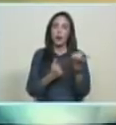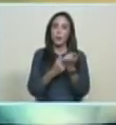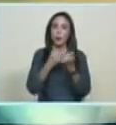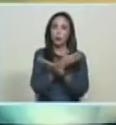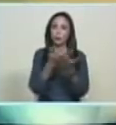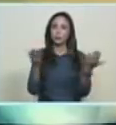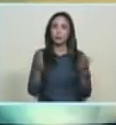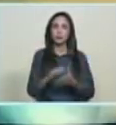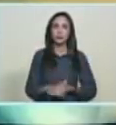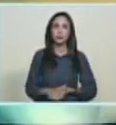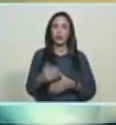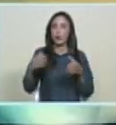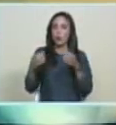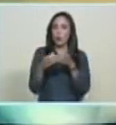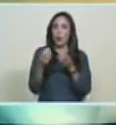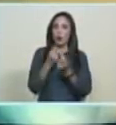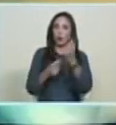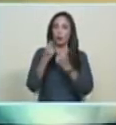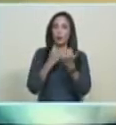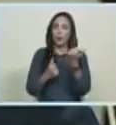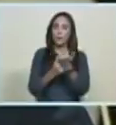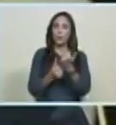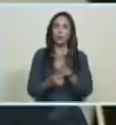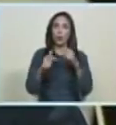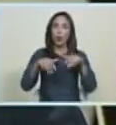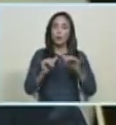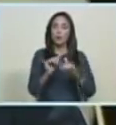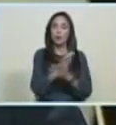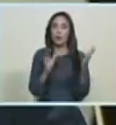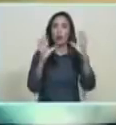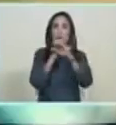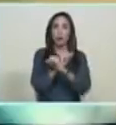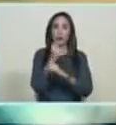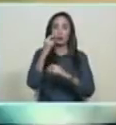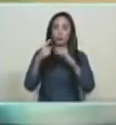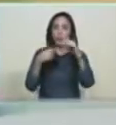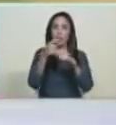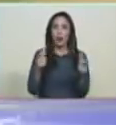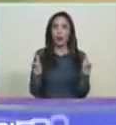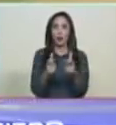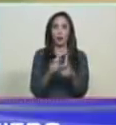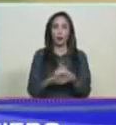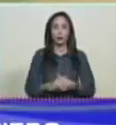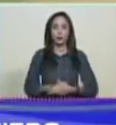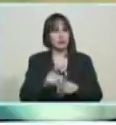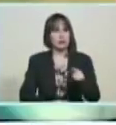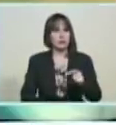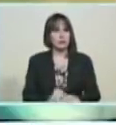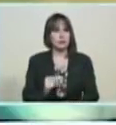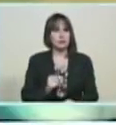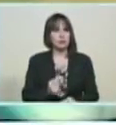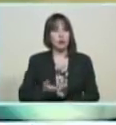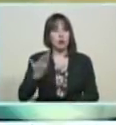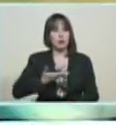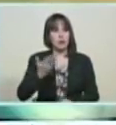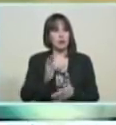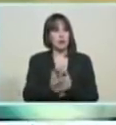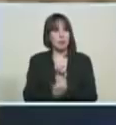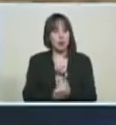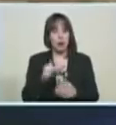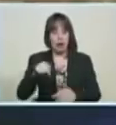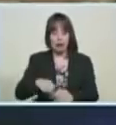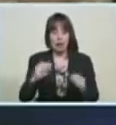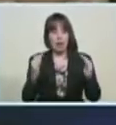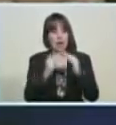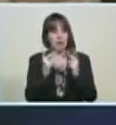compañero del equipo económico. Se vaya hoy mismo en la noche, en la madrugada, amanezcan instalando todos los equipos. Estamos aquí en la Casa de la